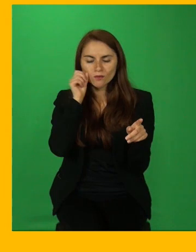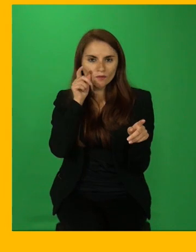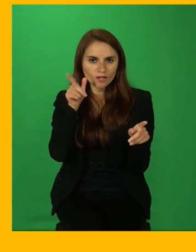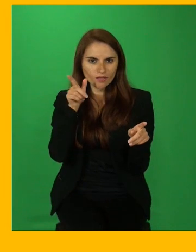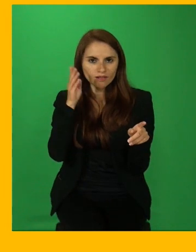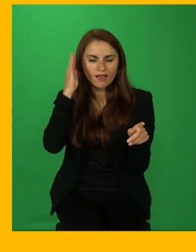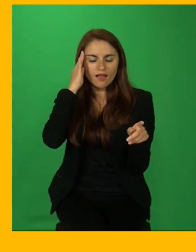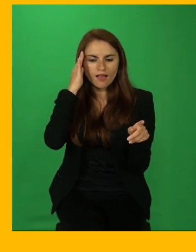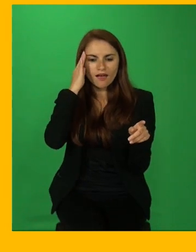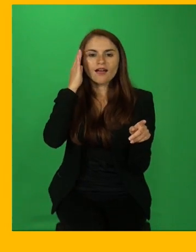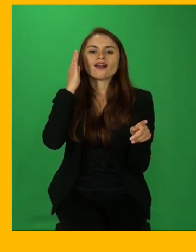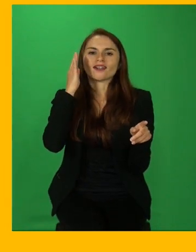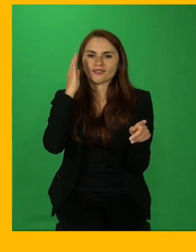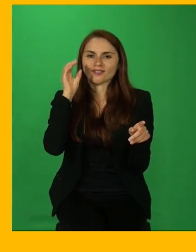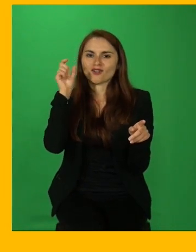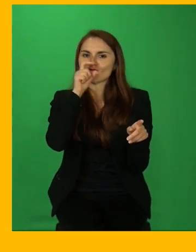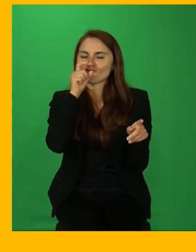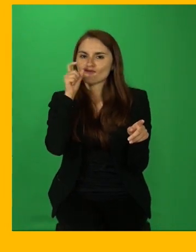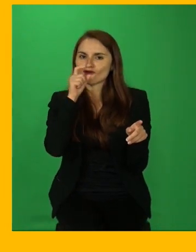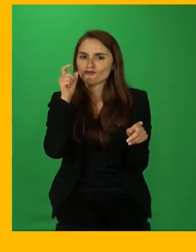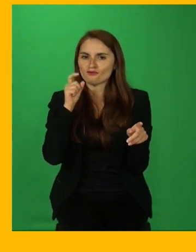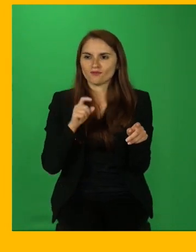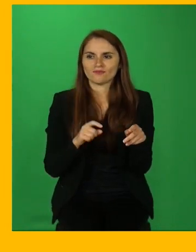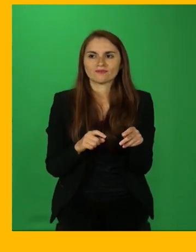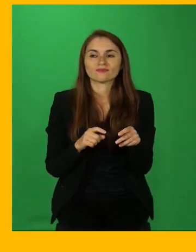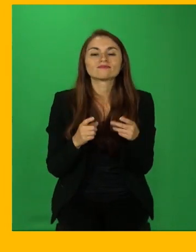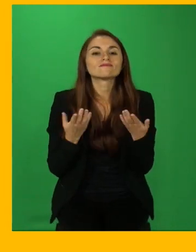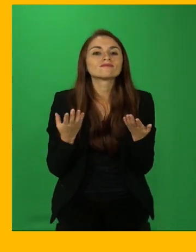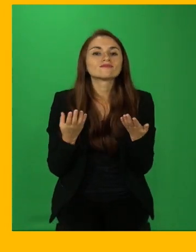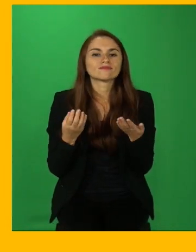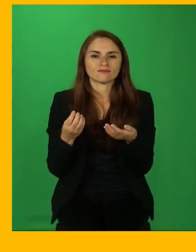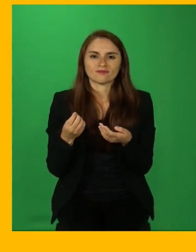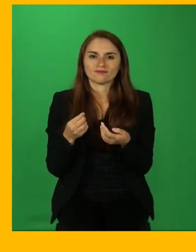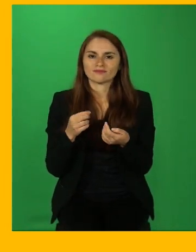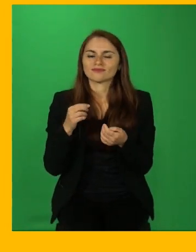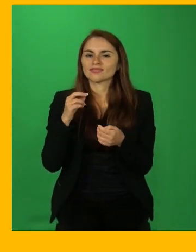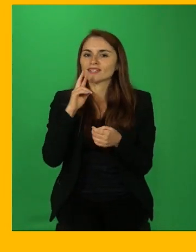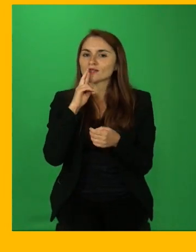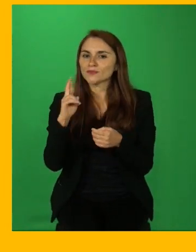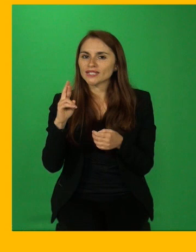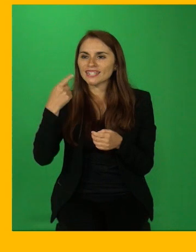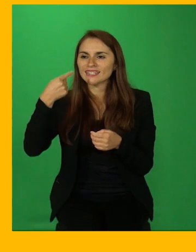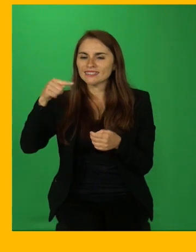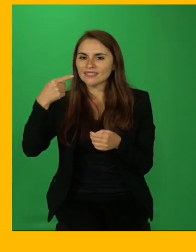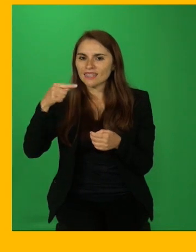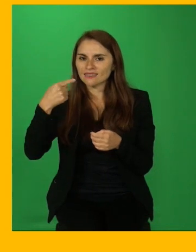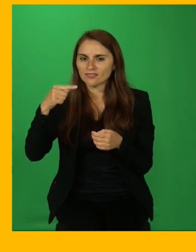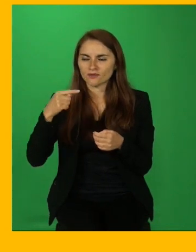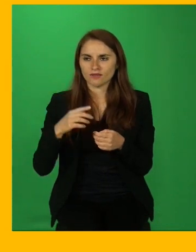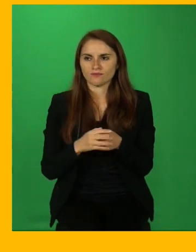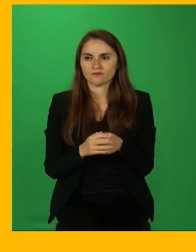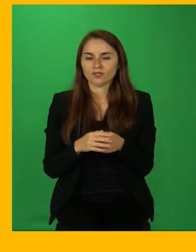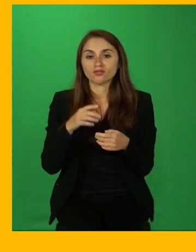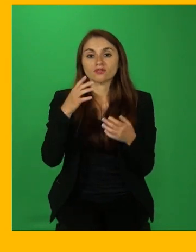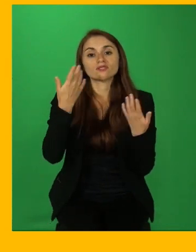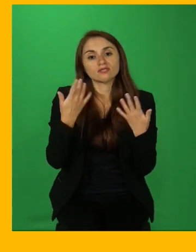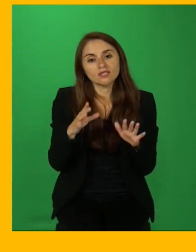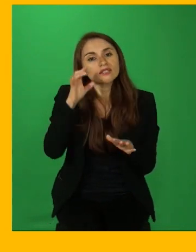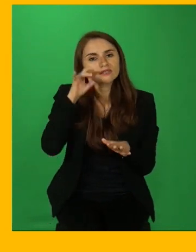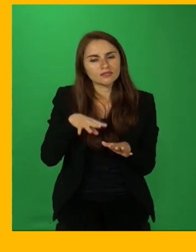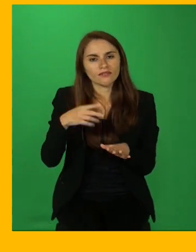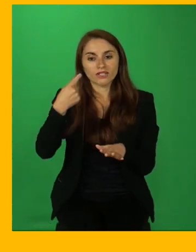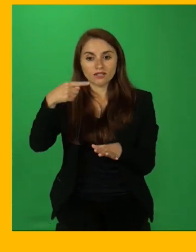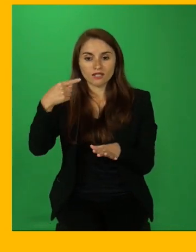bien la ficha roja por lo tanto nuestro resultado va a ser negativo correcto entonces si ya sabemos que es